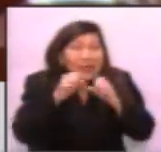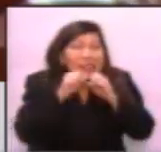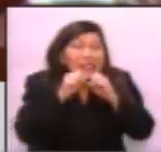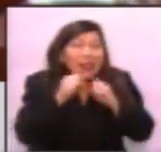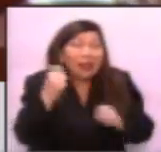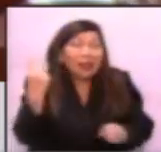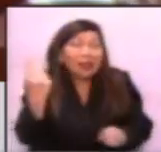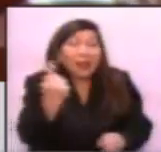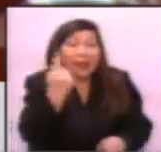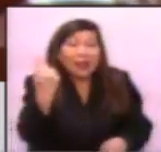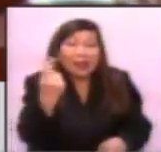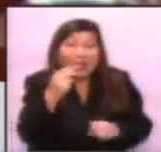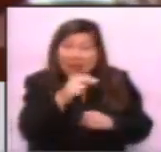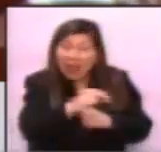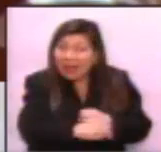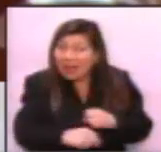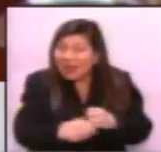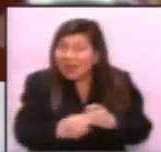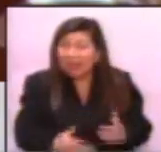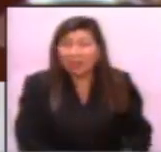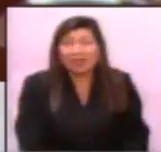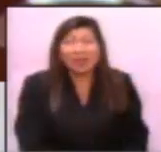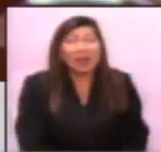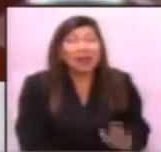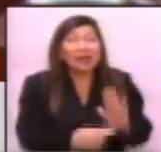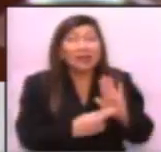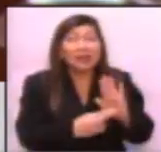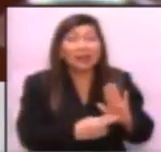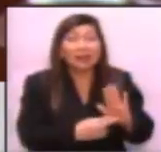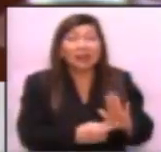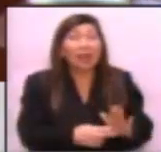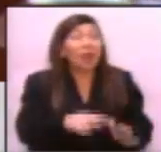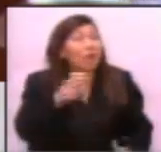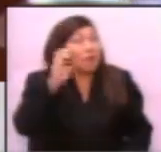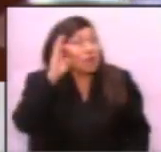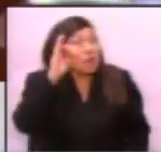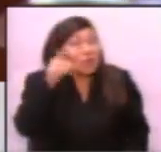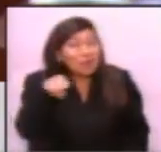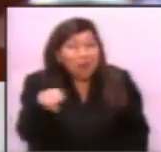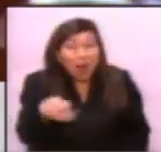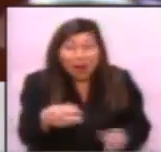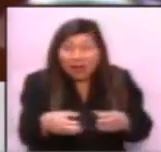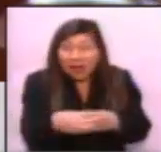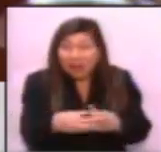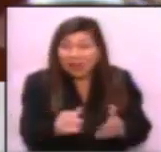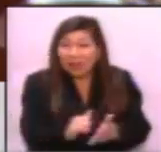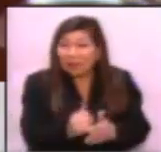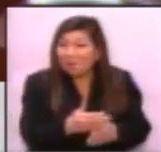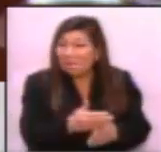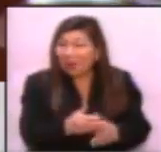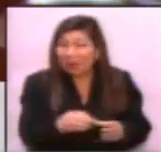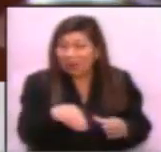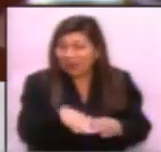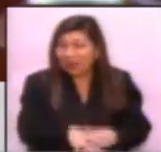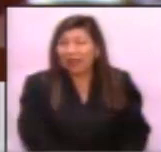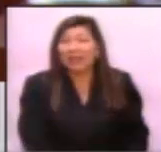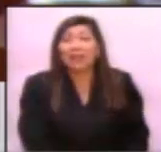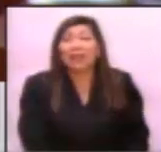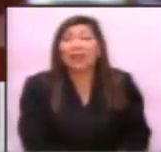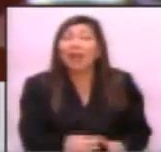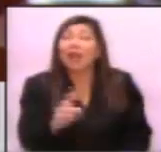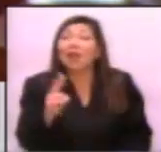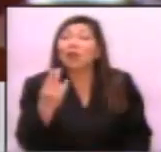secretario general nacional, representante del fujimorismo, uno que es partícipe de la